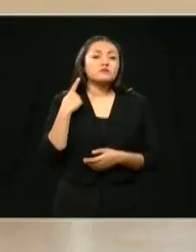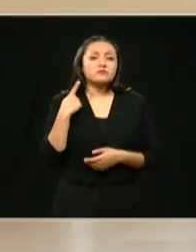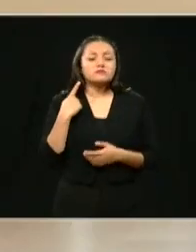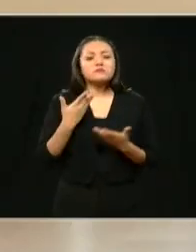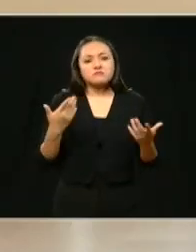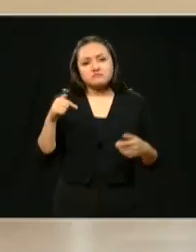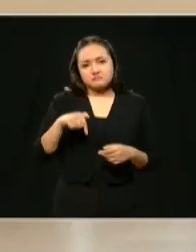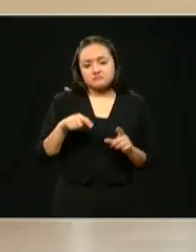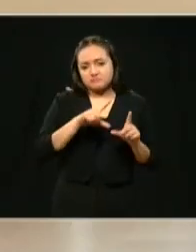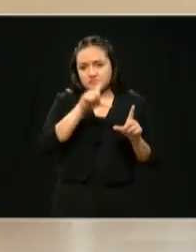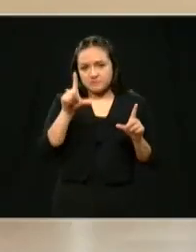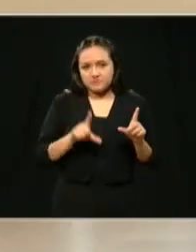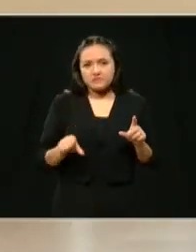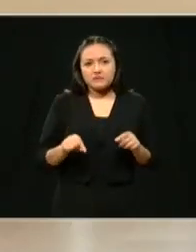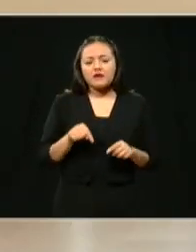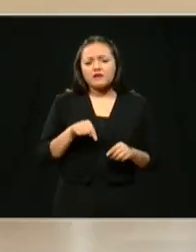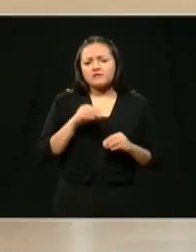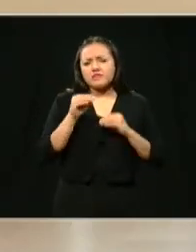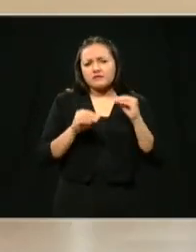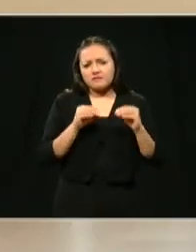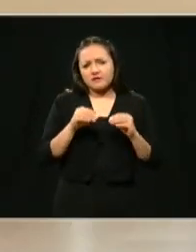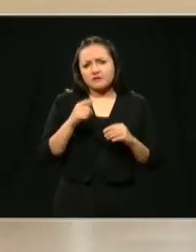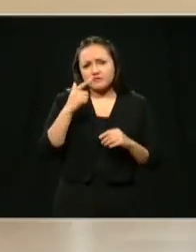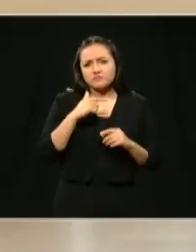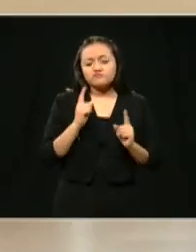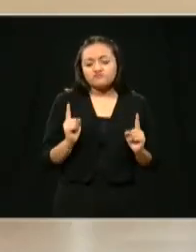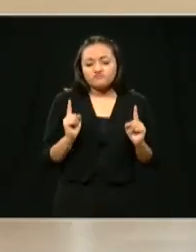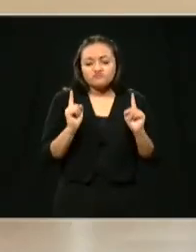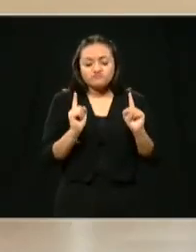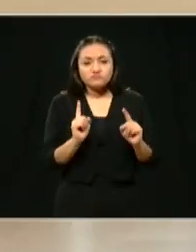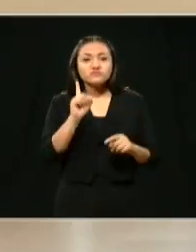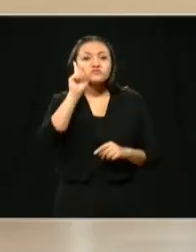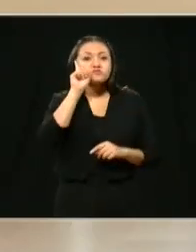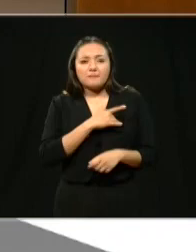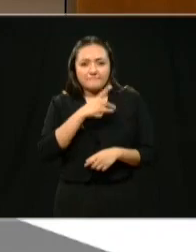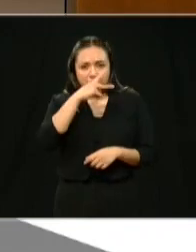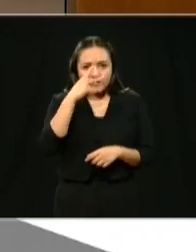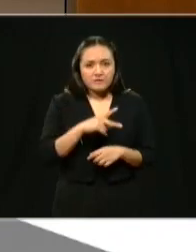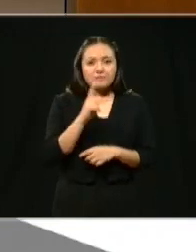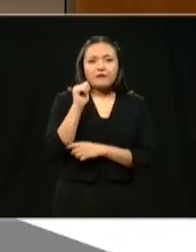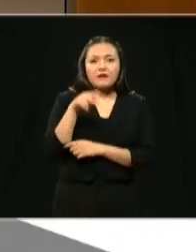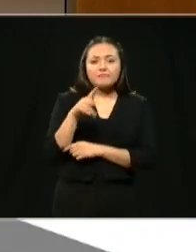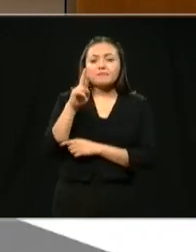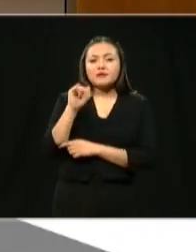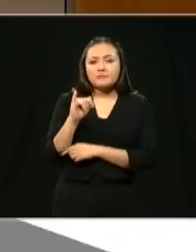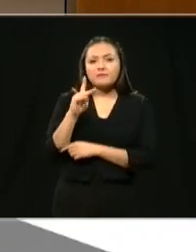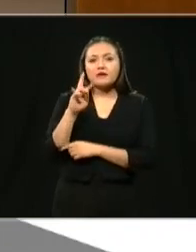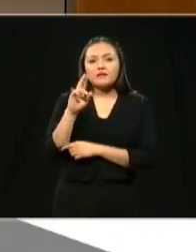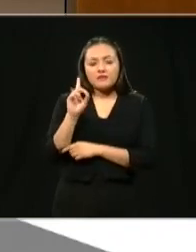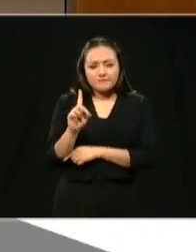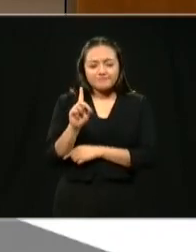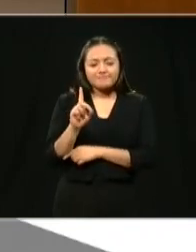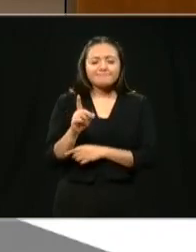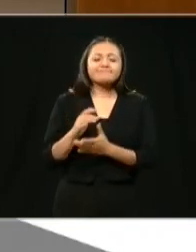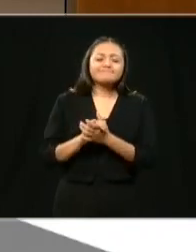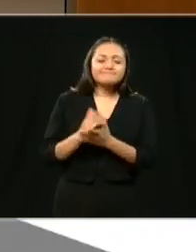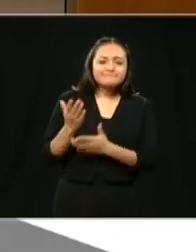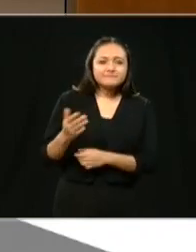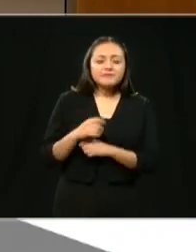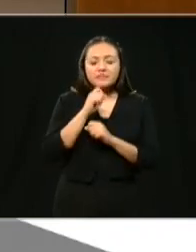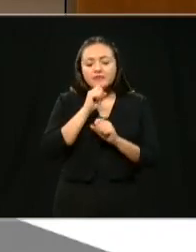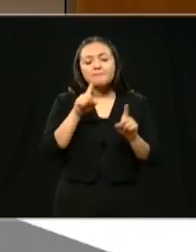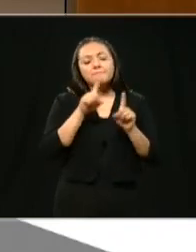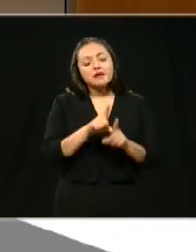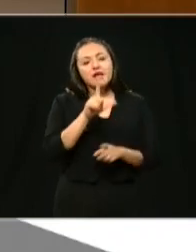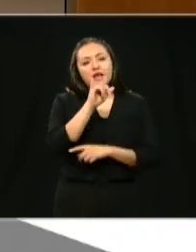en este país se llevó a cabo el segundo debate al senado de la República entre las candidatas Lis Sánchez de la coalición sigamos haciendo historia y